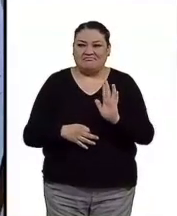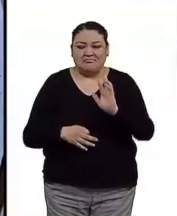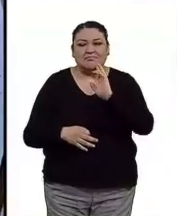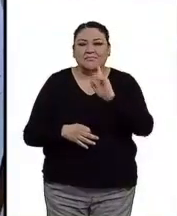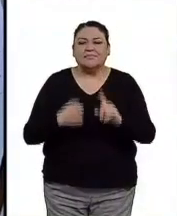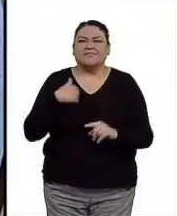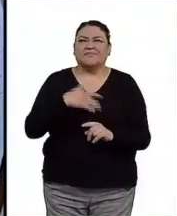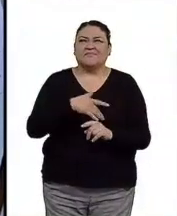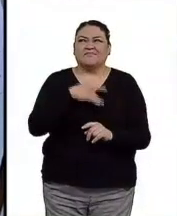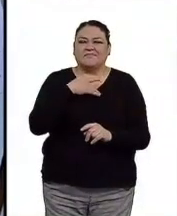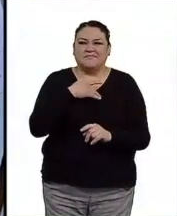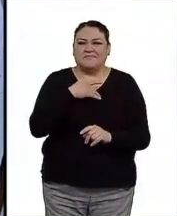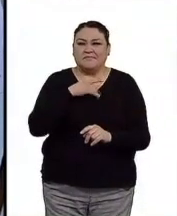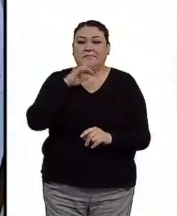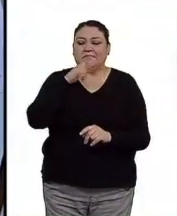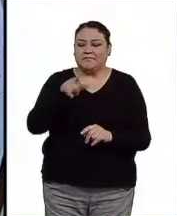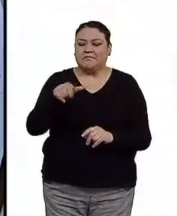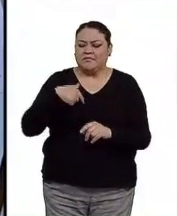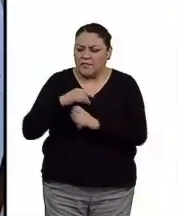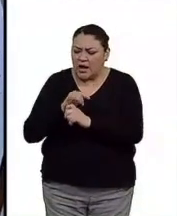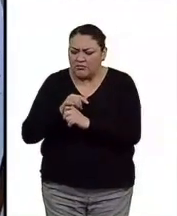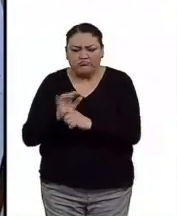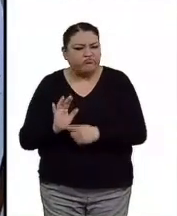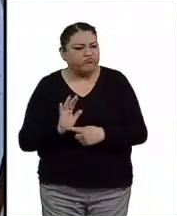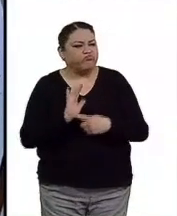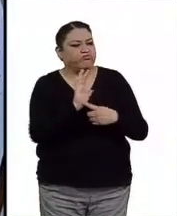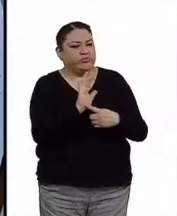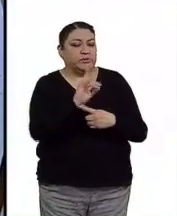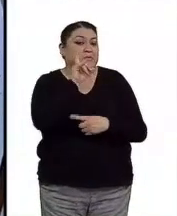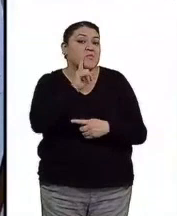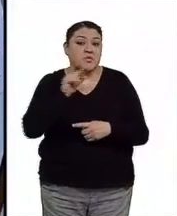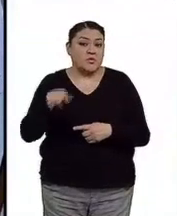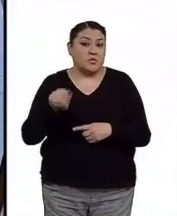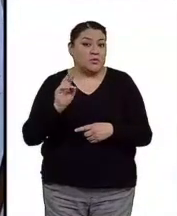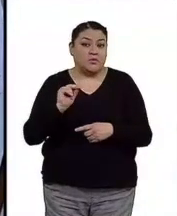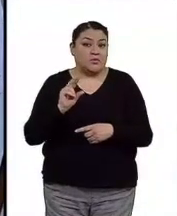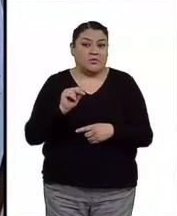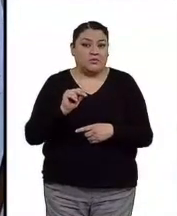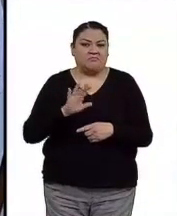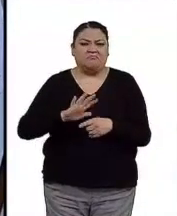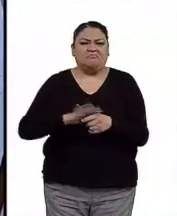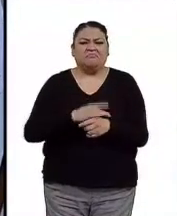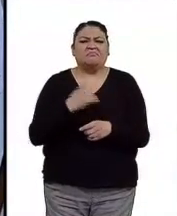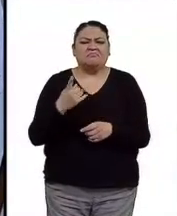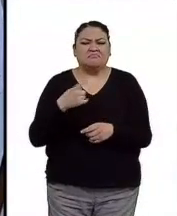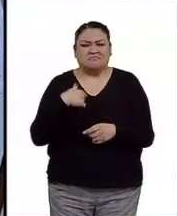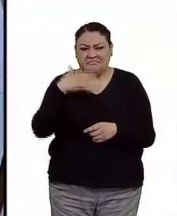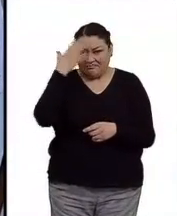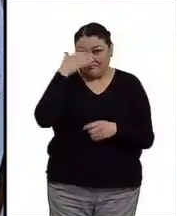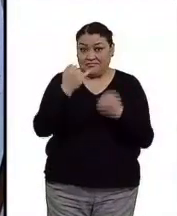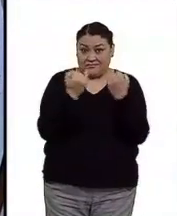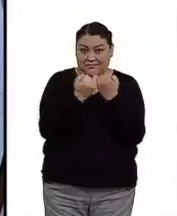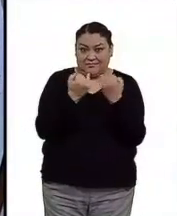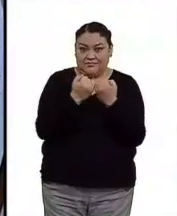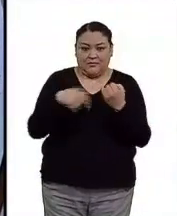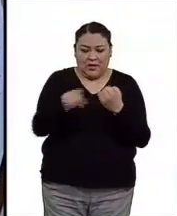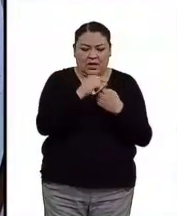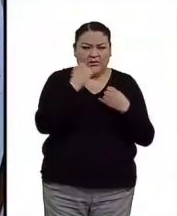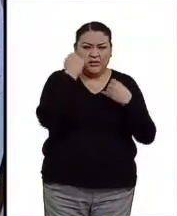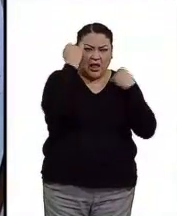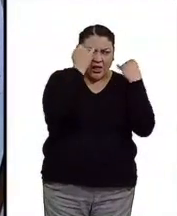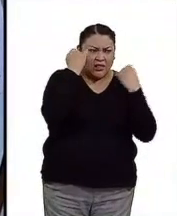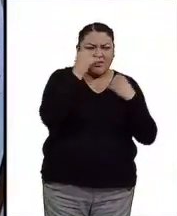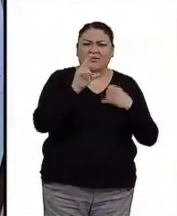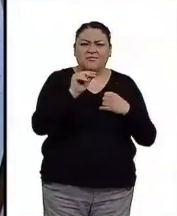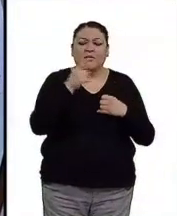que estas cargas de la prueba no recayeran sobre la mujer, por muchas razones, también porque, y no es un estereotipo, finalmente